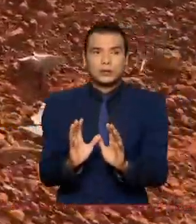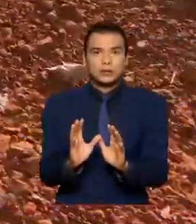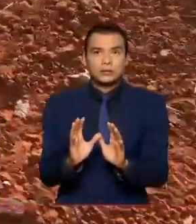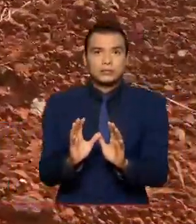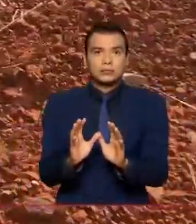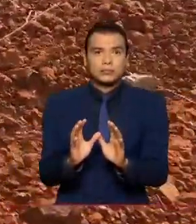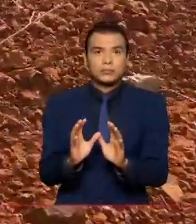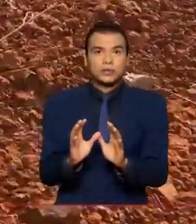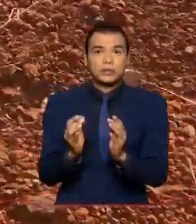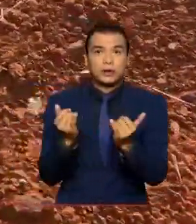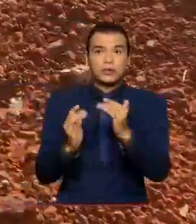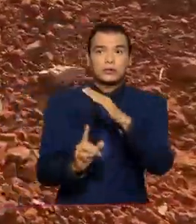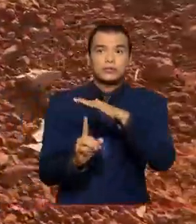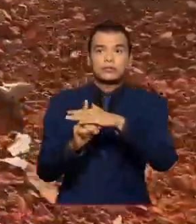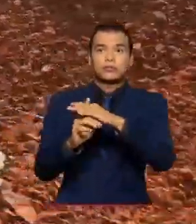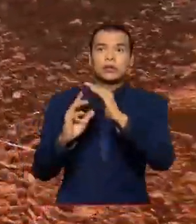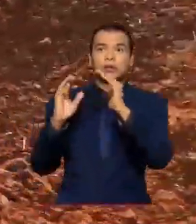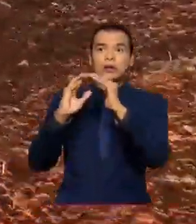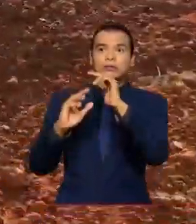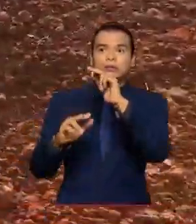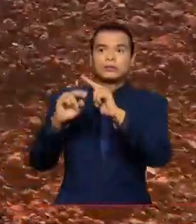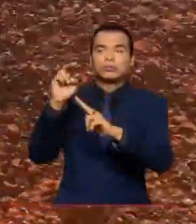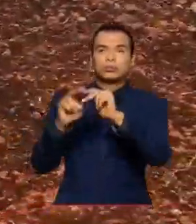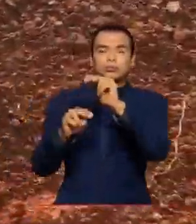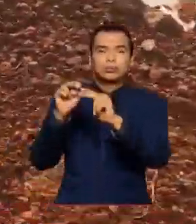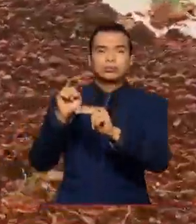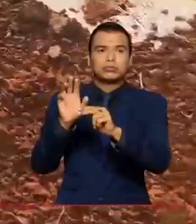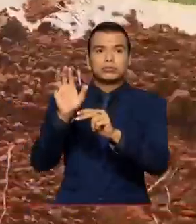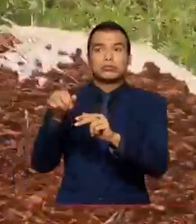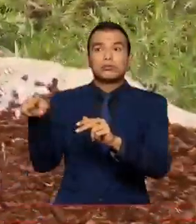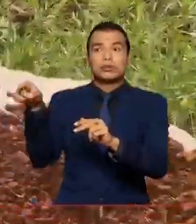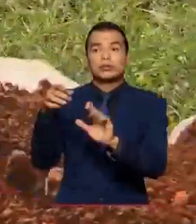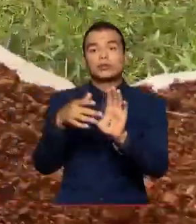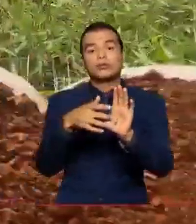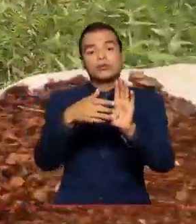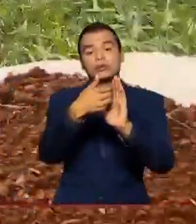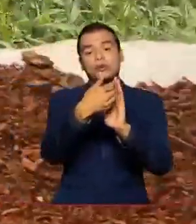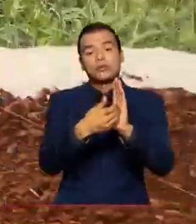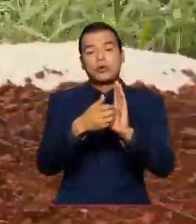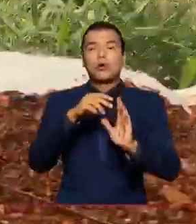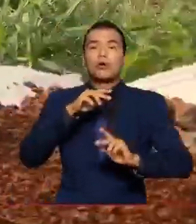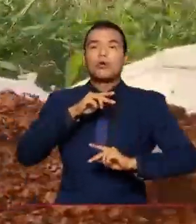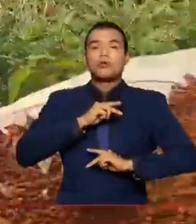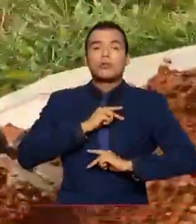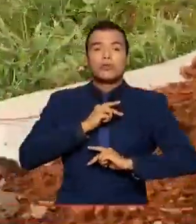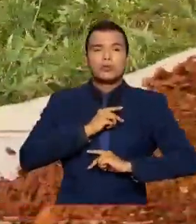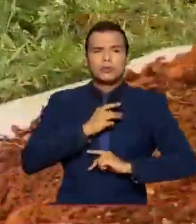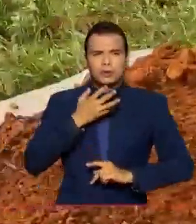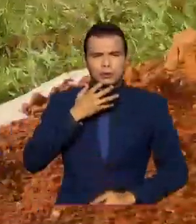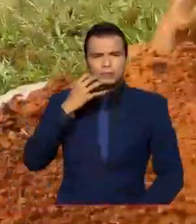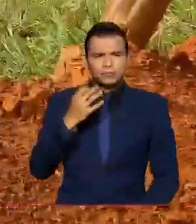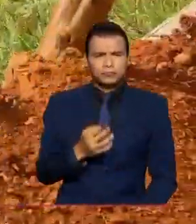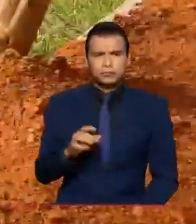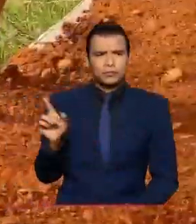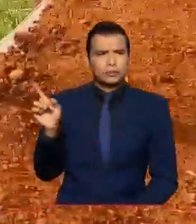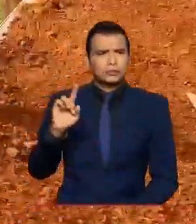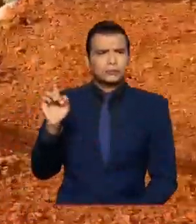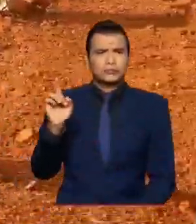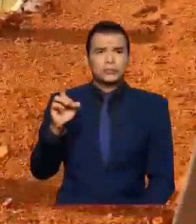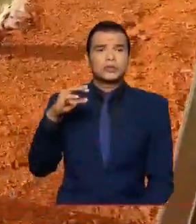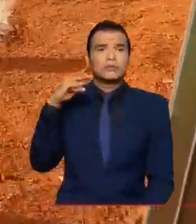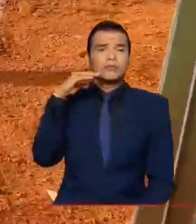han montado esa casa. Ellos han presentado unas escrituras que pues obviamente son falsas y han presentado unos